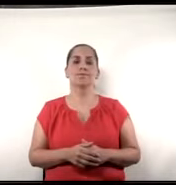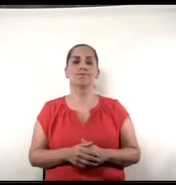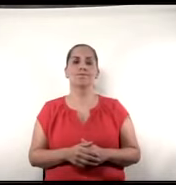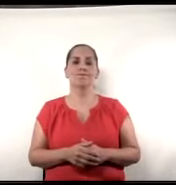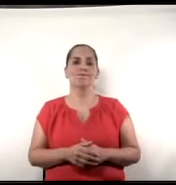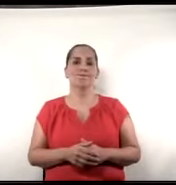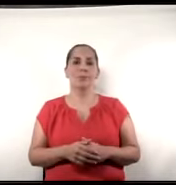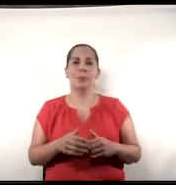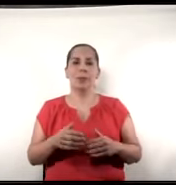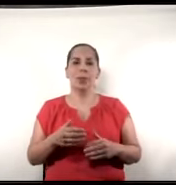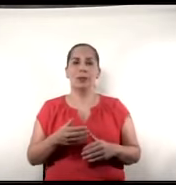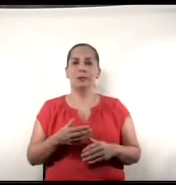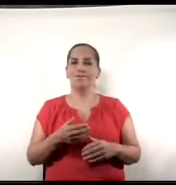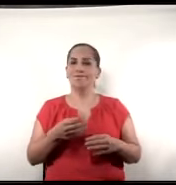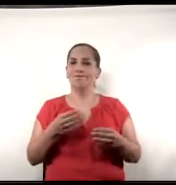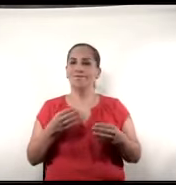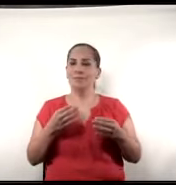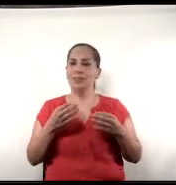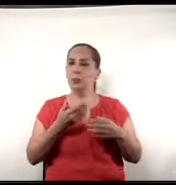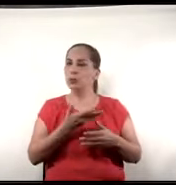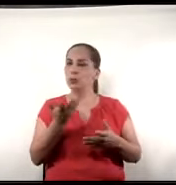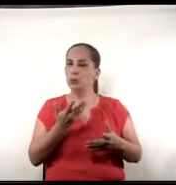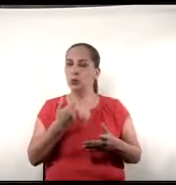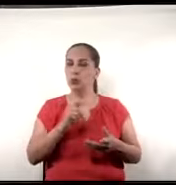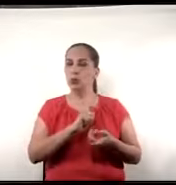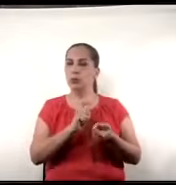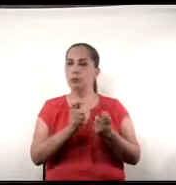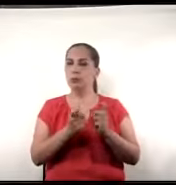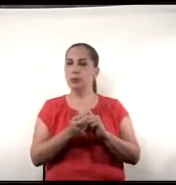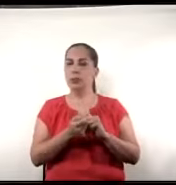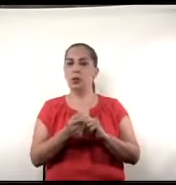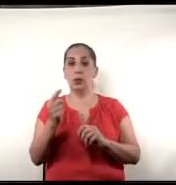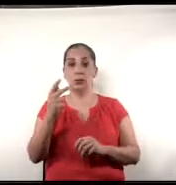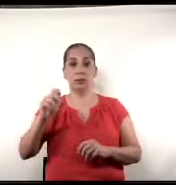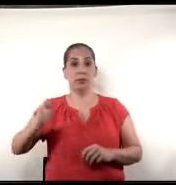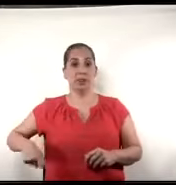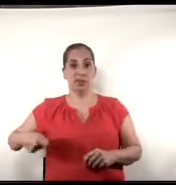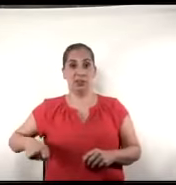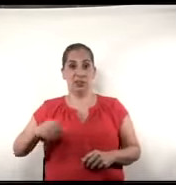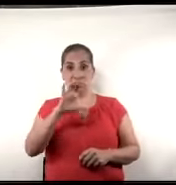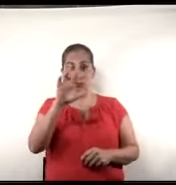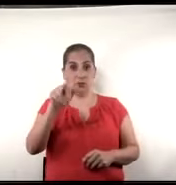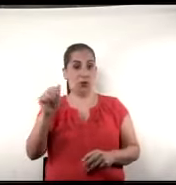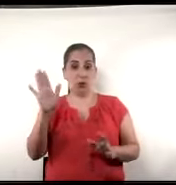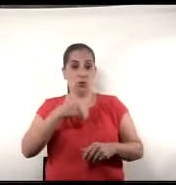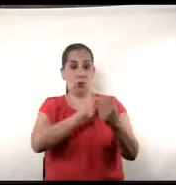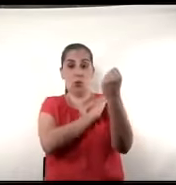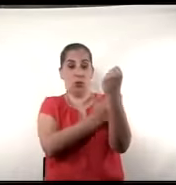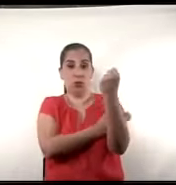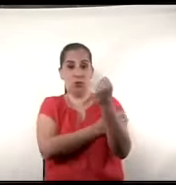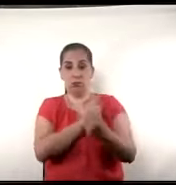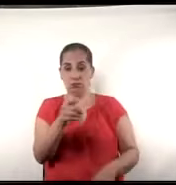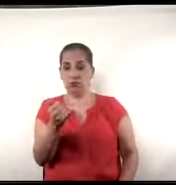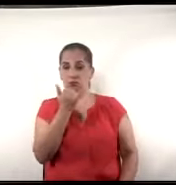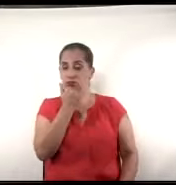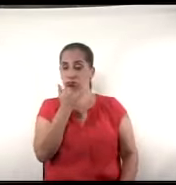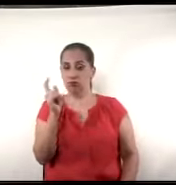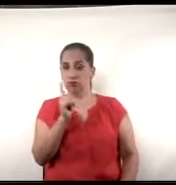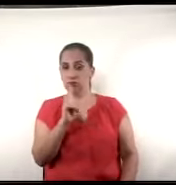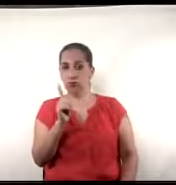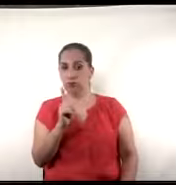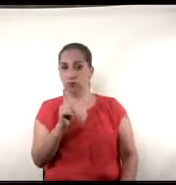hemos pasado a creer que el presidente de la República no tiene ningún poder. Y eso es falso. El